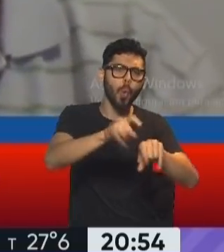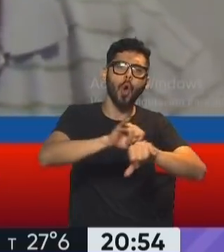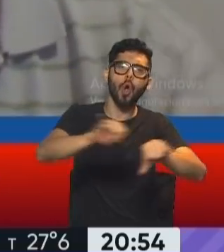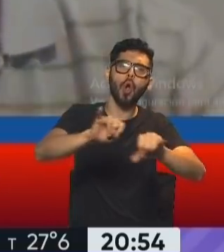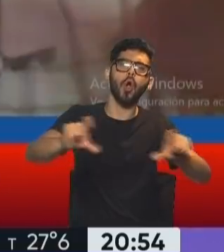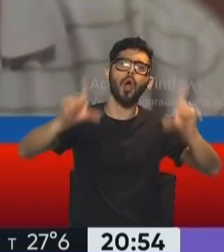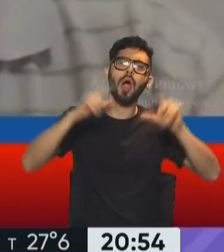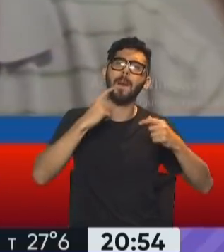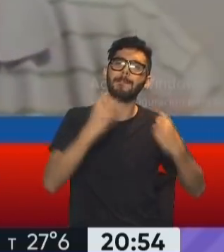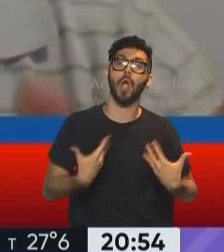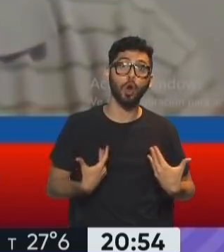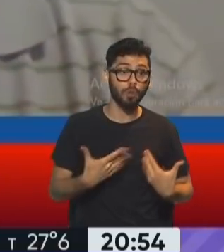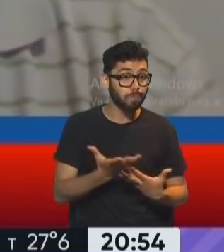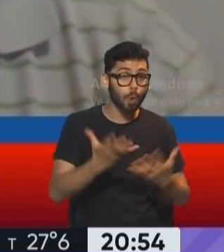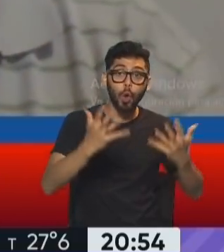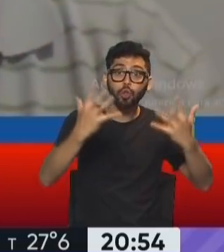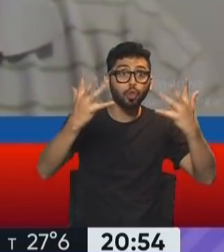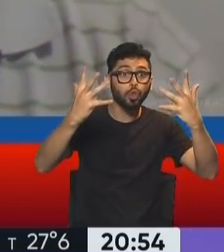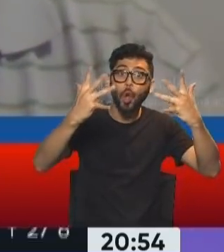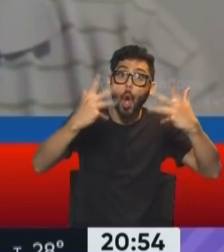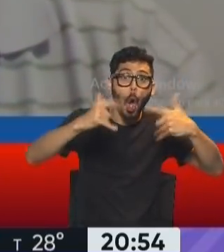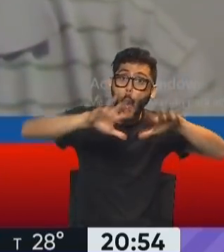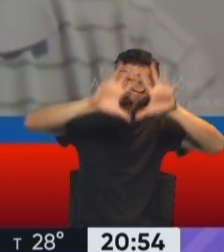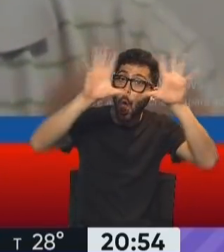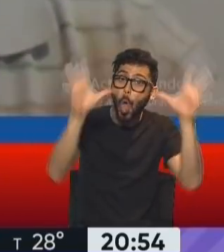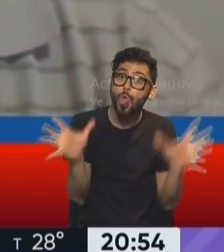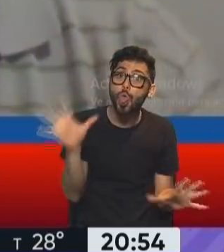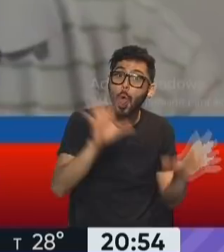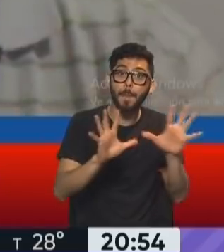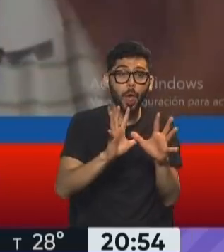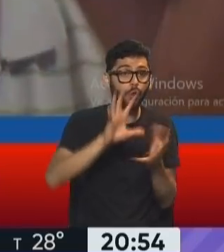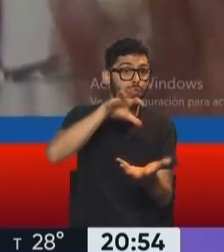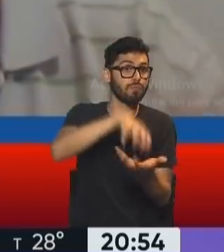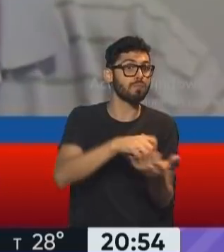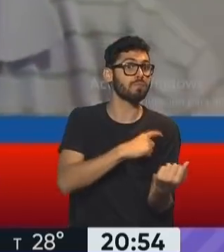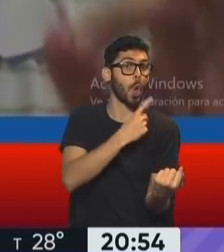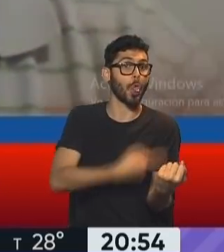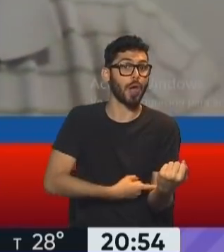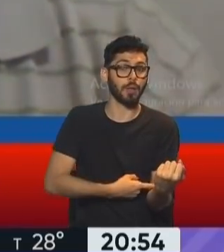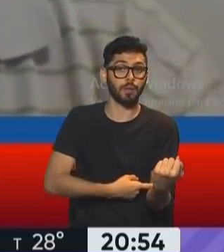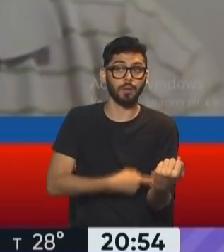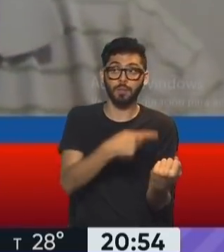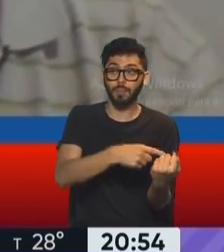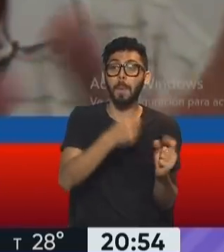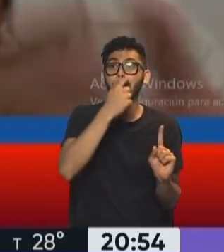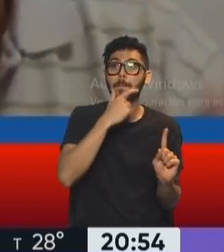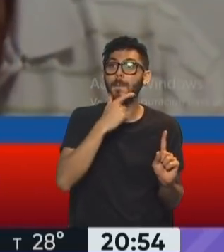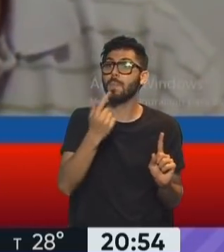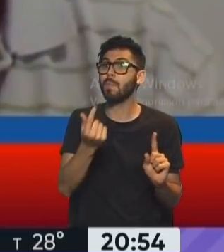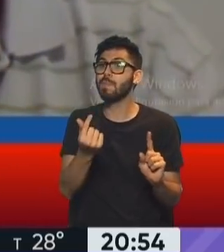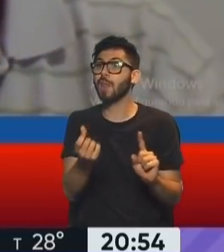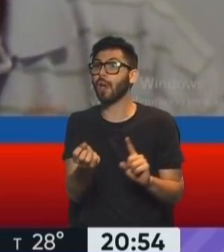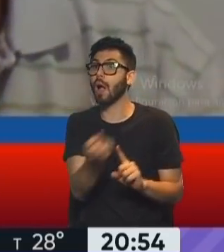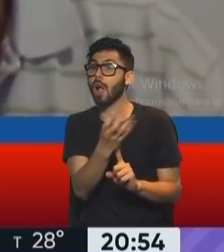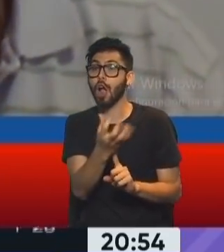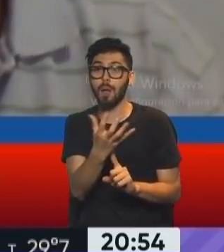para Vicentín. Todo armado desde una organización de poder que terminó siendo el fugaducto del macrismo. Así como la